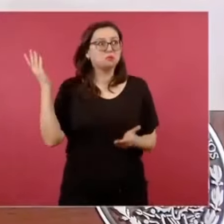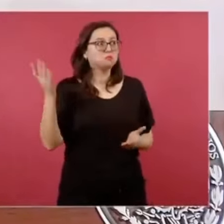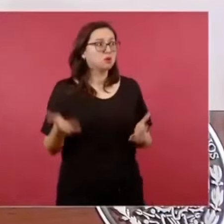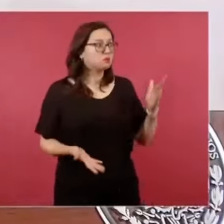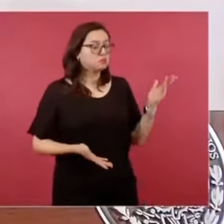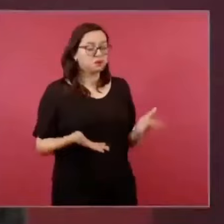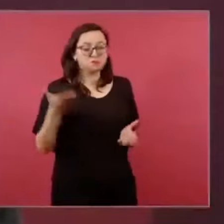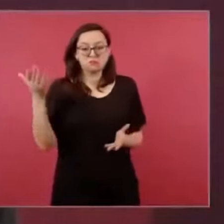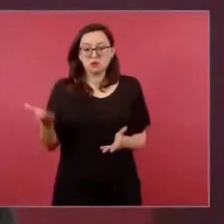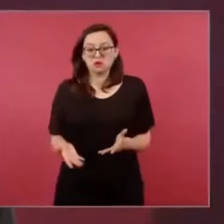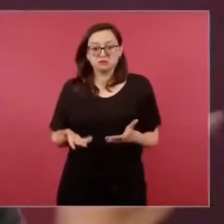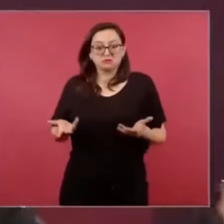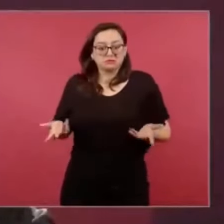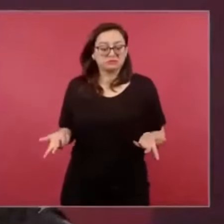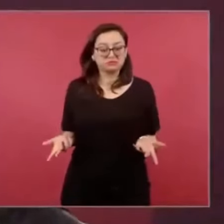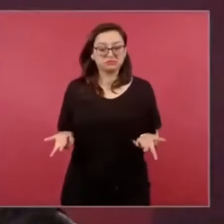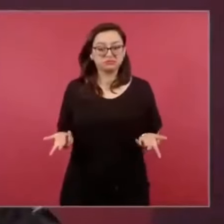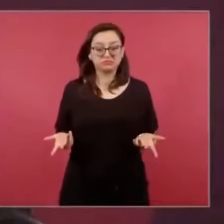si